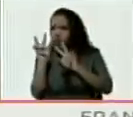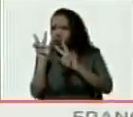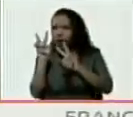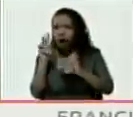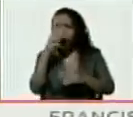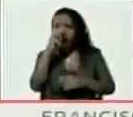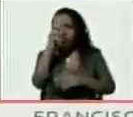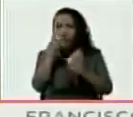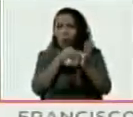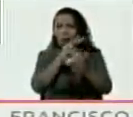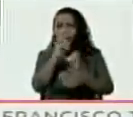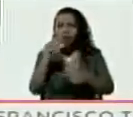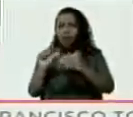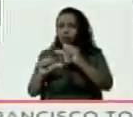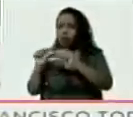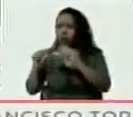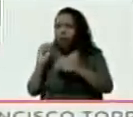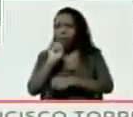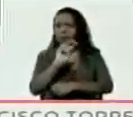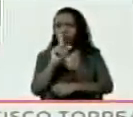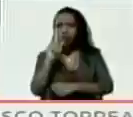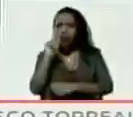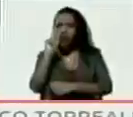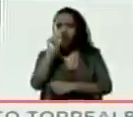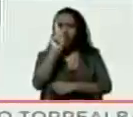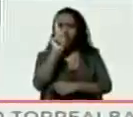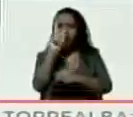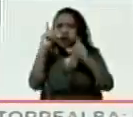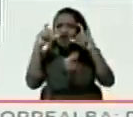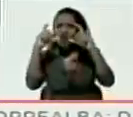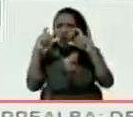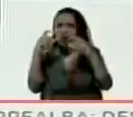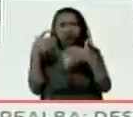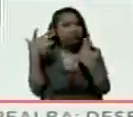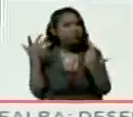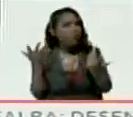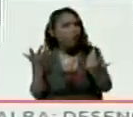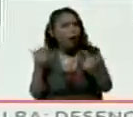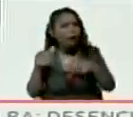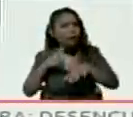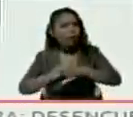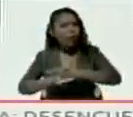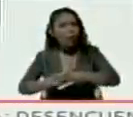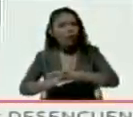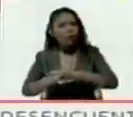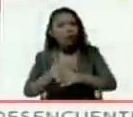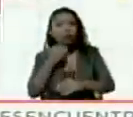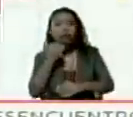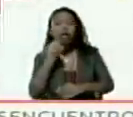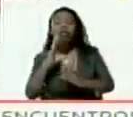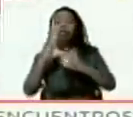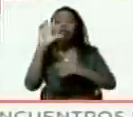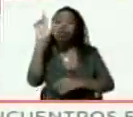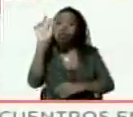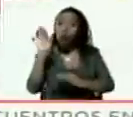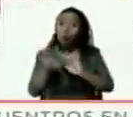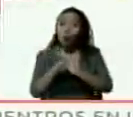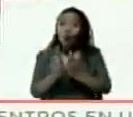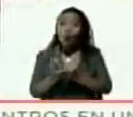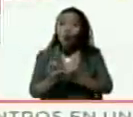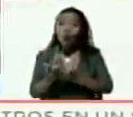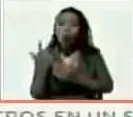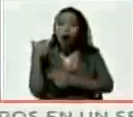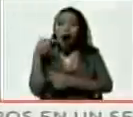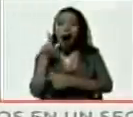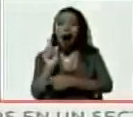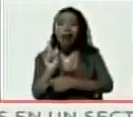en este siglo XXI, es que solamente hay una fotografía. En estos momentos donde casi todo el mundo porta algún tipo